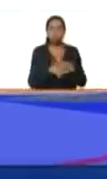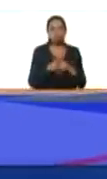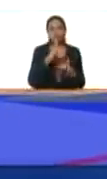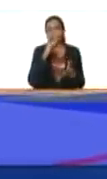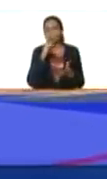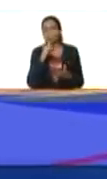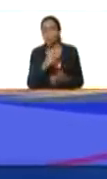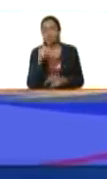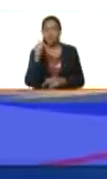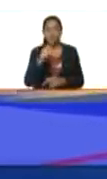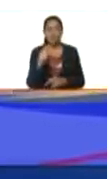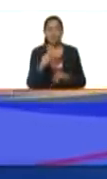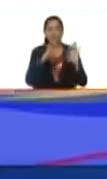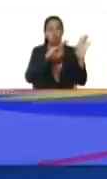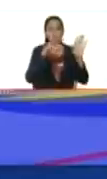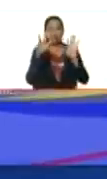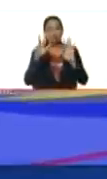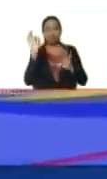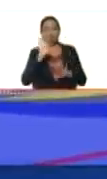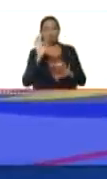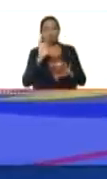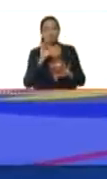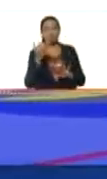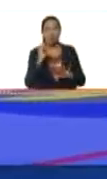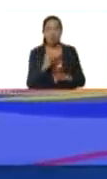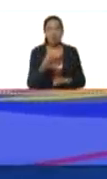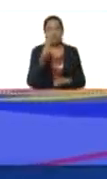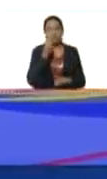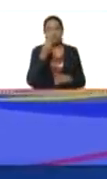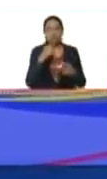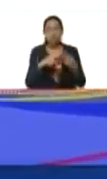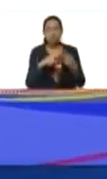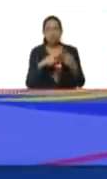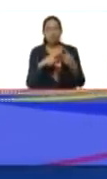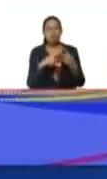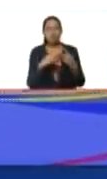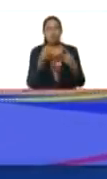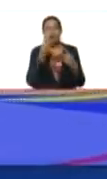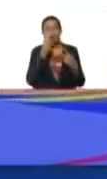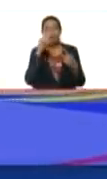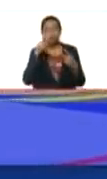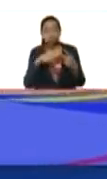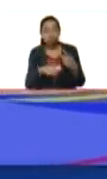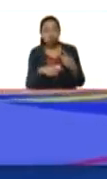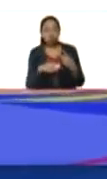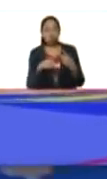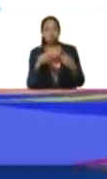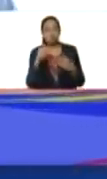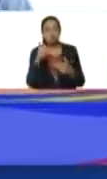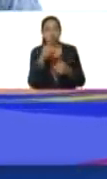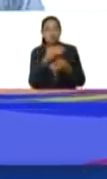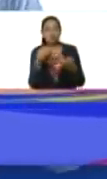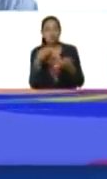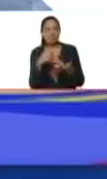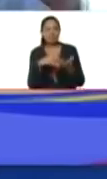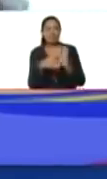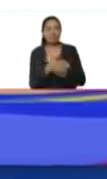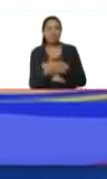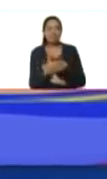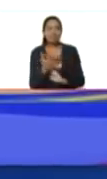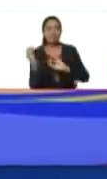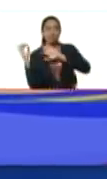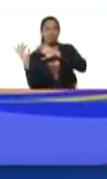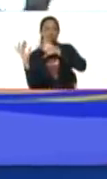Hoy, el 98% de las escuelas de Miranda tienen desayuno, almuerzo y merienda. Eso ha traído como consecuencia una